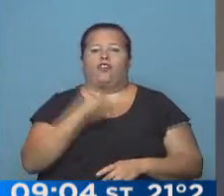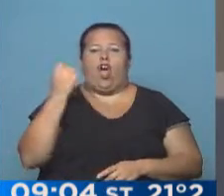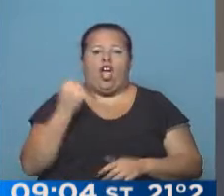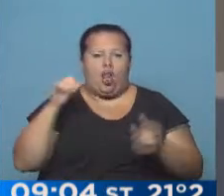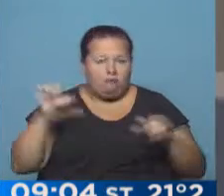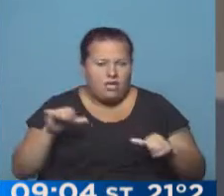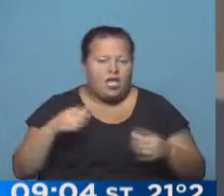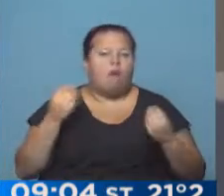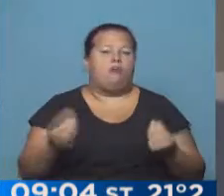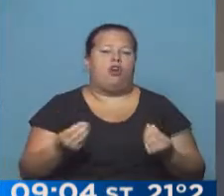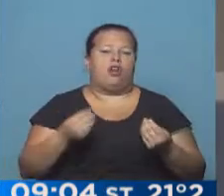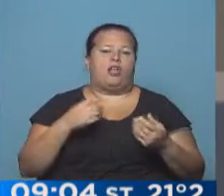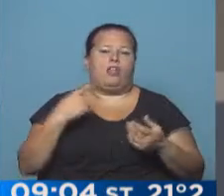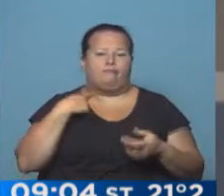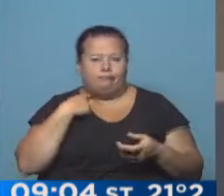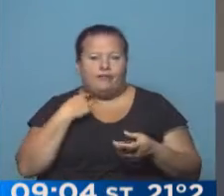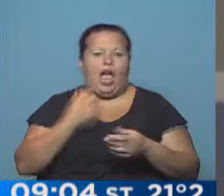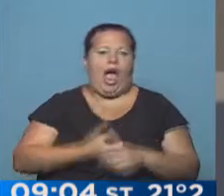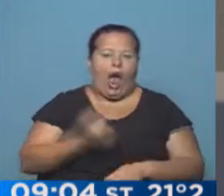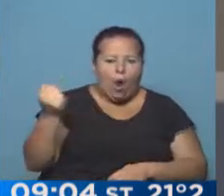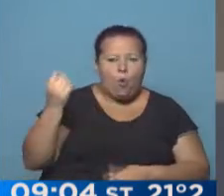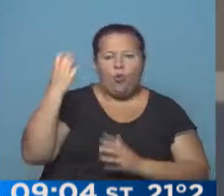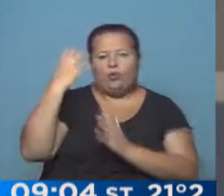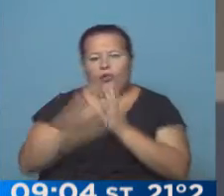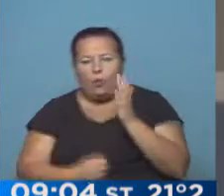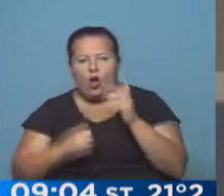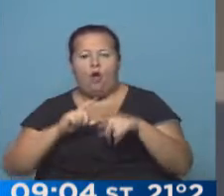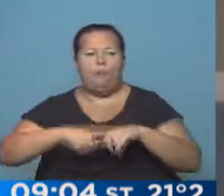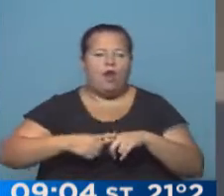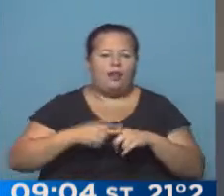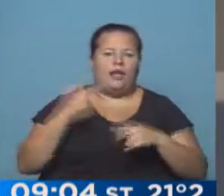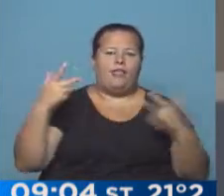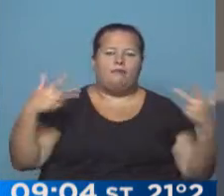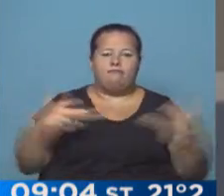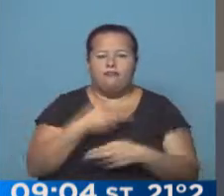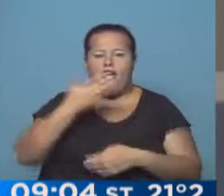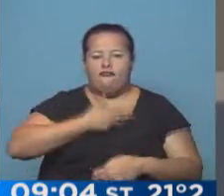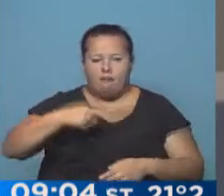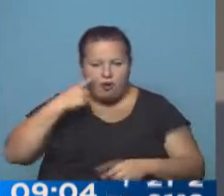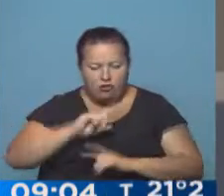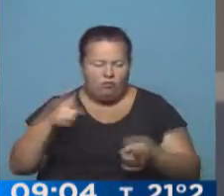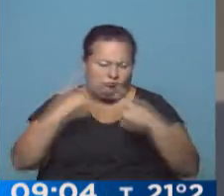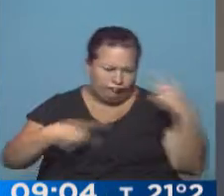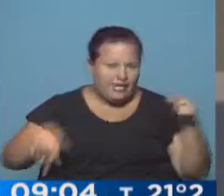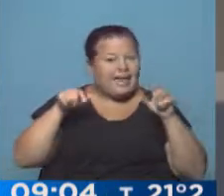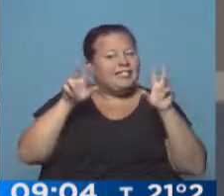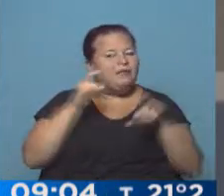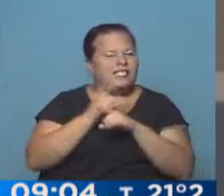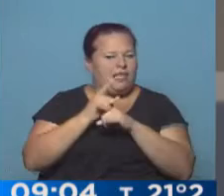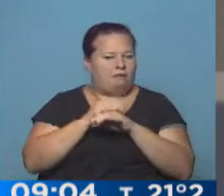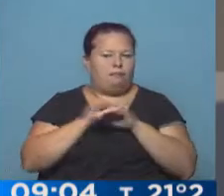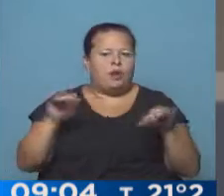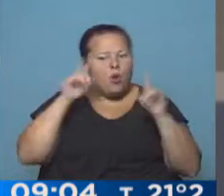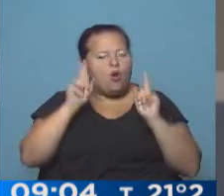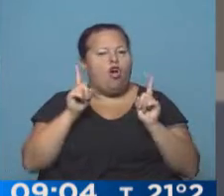por lo que lo ataba a los planes a las políticas de restricción del fondo monetario y demás en ese sentido siempre tuvo una línea